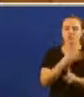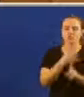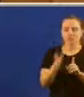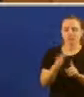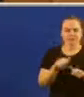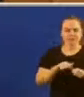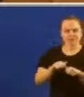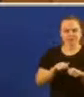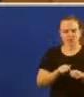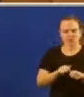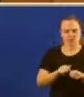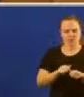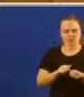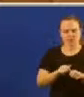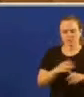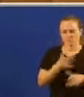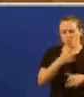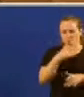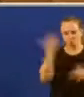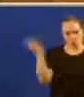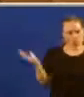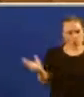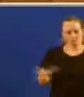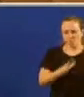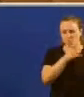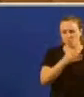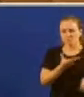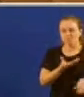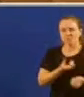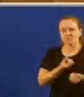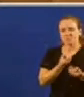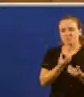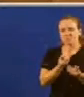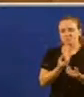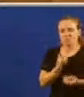porque as súas cifras son unha vergoña.